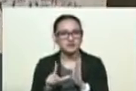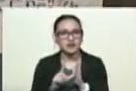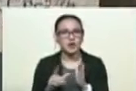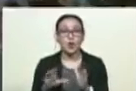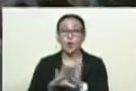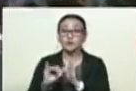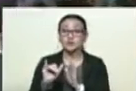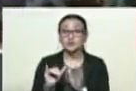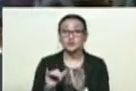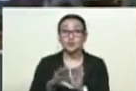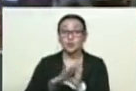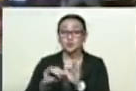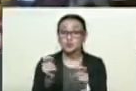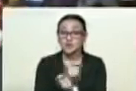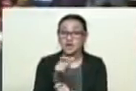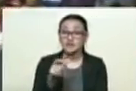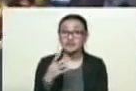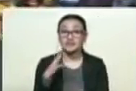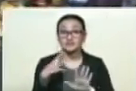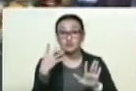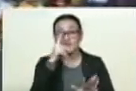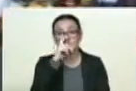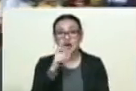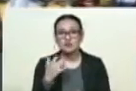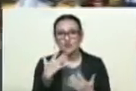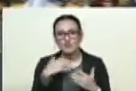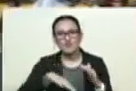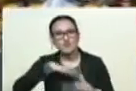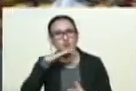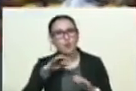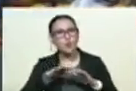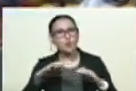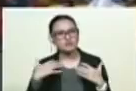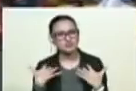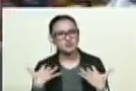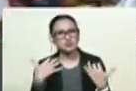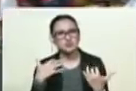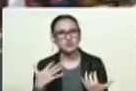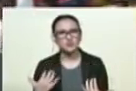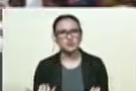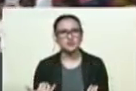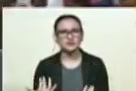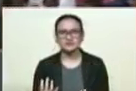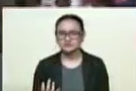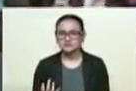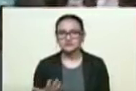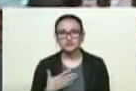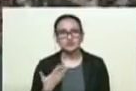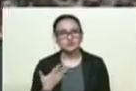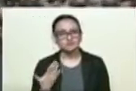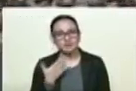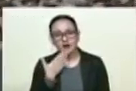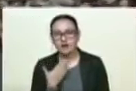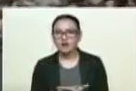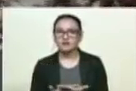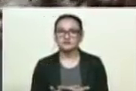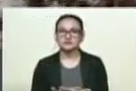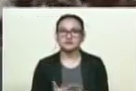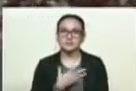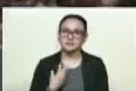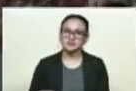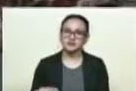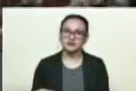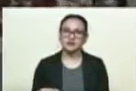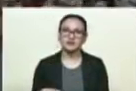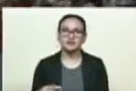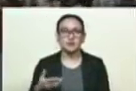años, o veo este poliedro full de juventud, de esperanza, de futuro, y tengo la obligación de darle las gracias. Solo